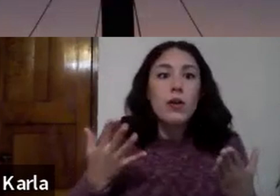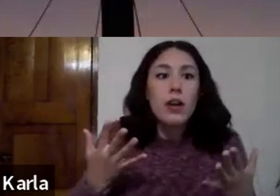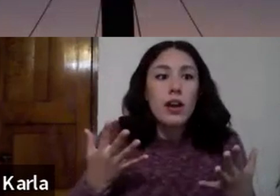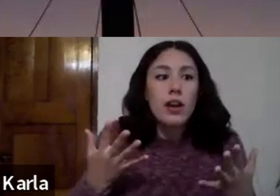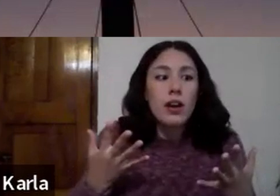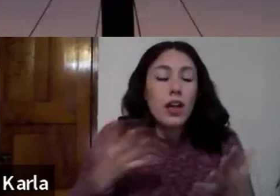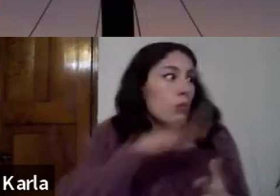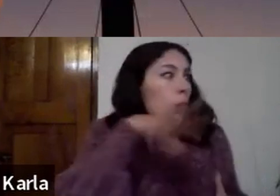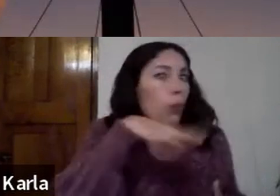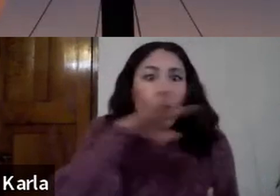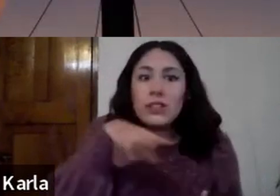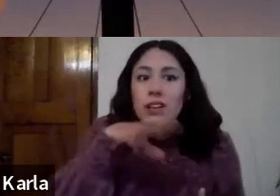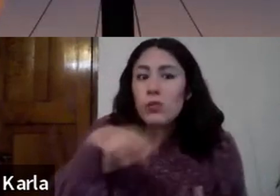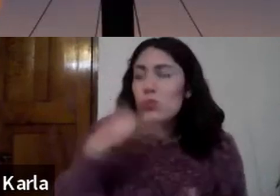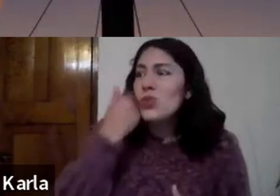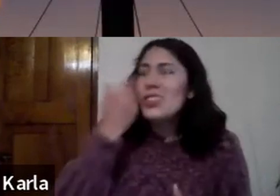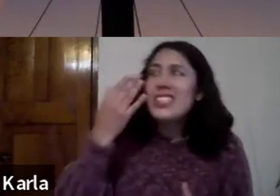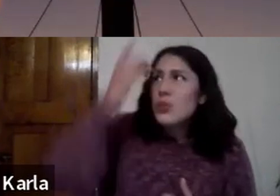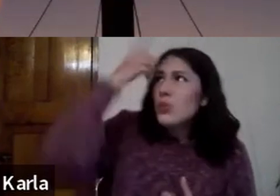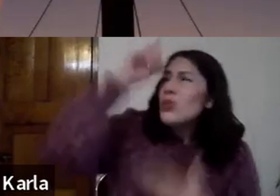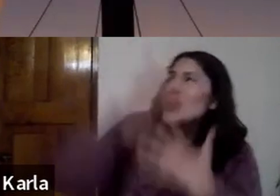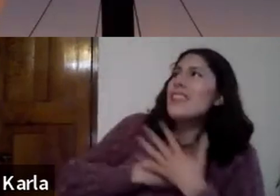quiero volver a ese Dios amoroso.